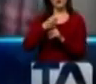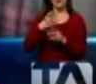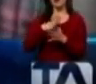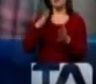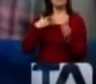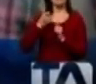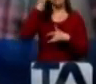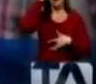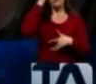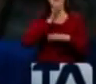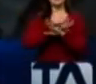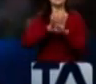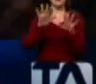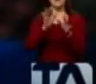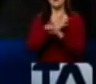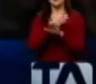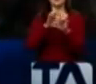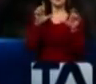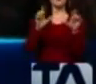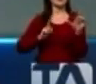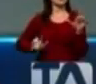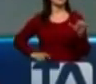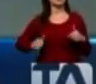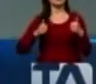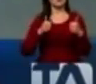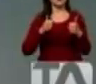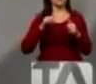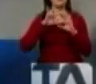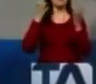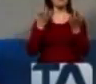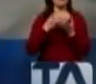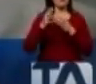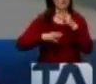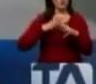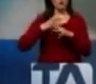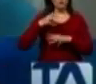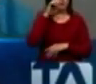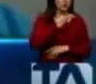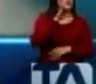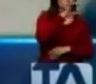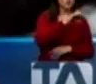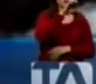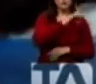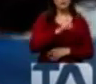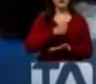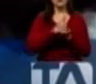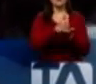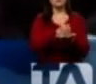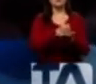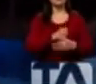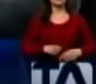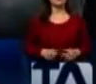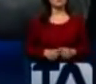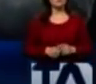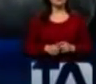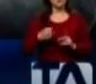misma enfermedad y ella está ahora recorriendo el mundo para encontrar a los pacientes que puedan ser diagnosticados con DREN para ayudarlos,